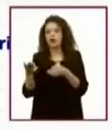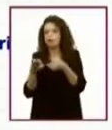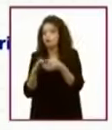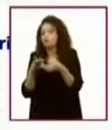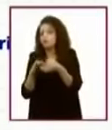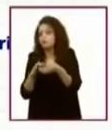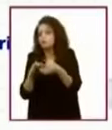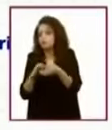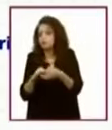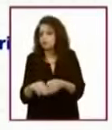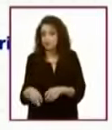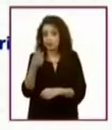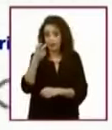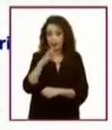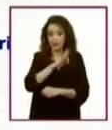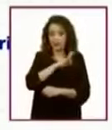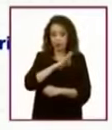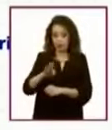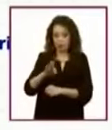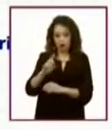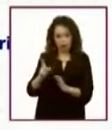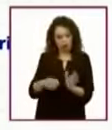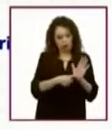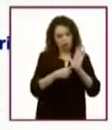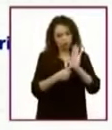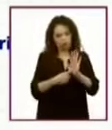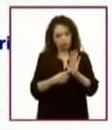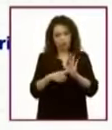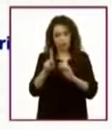esta forma, demostró que pi estaba entre